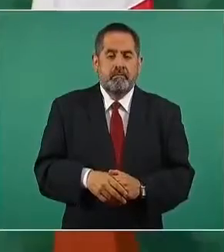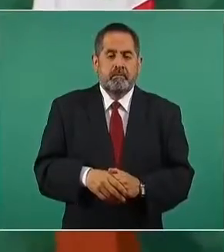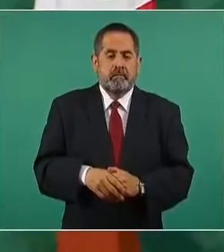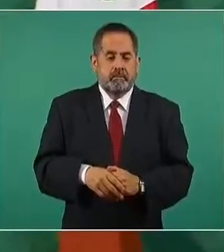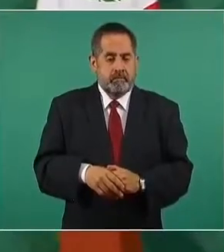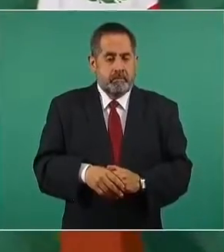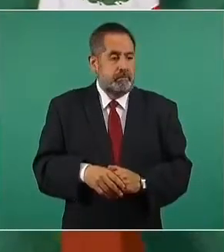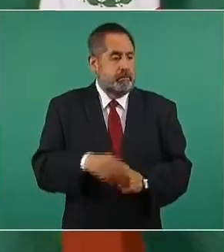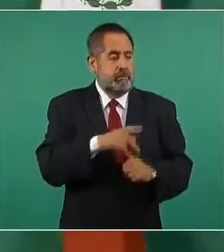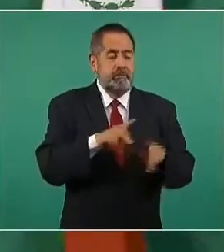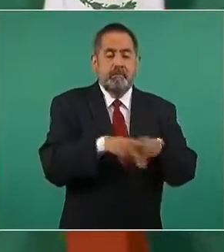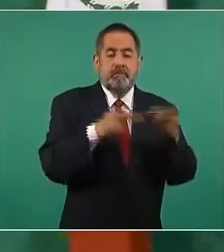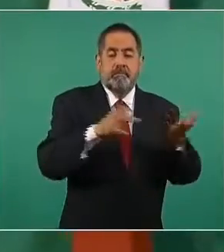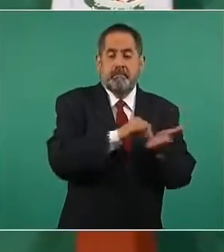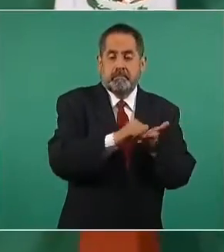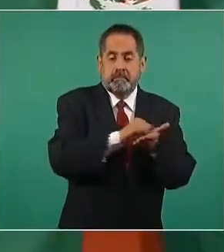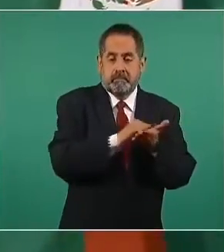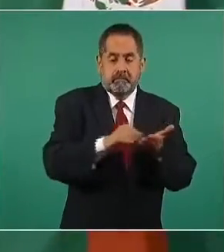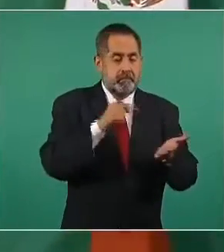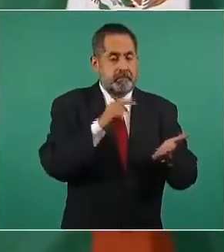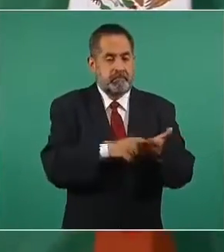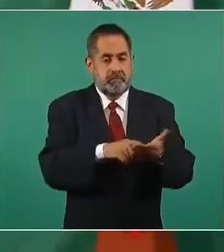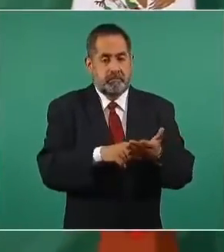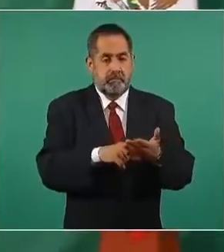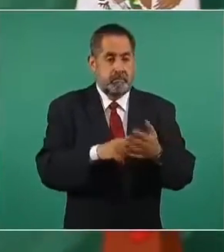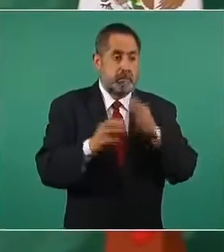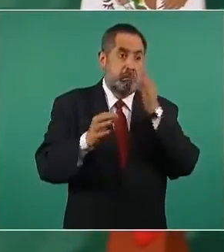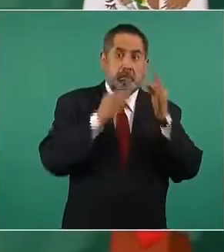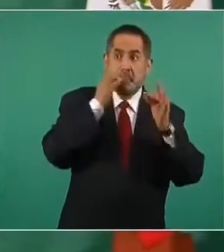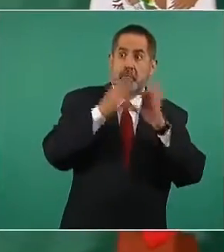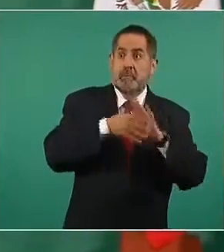El New York Times, ¿no? Gran reportaje.